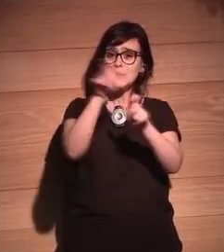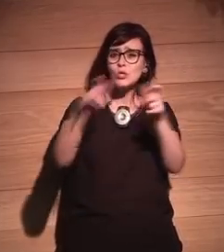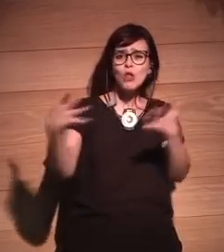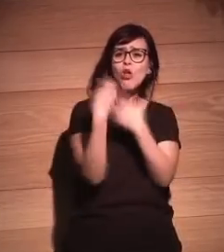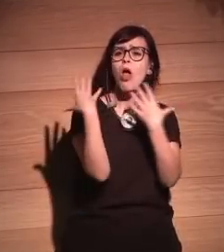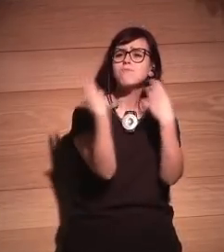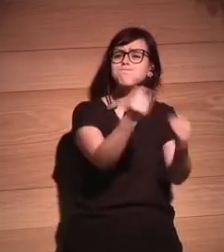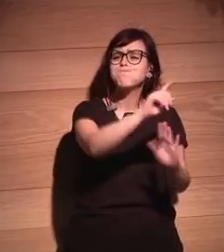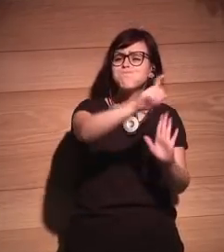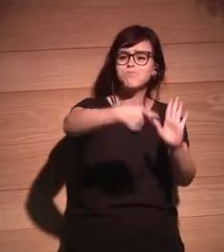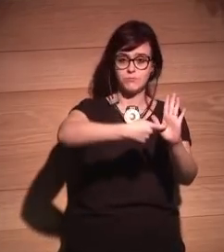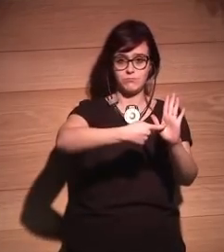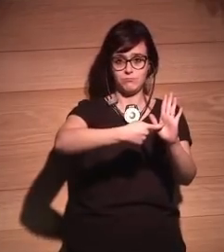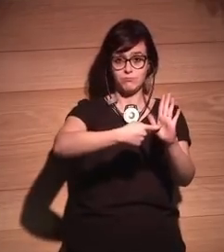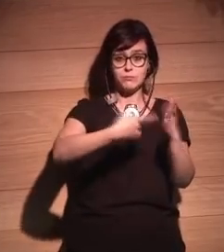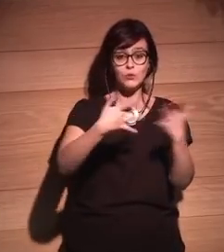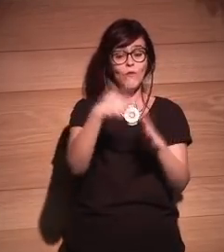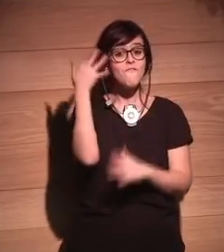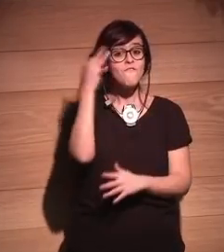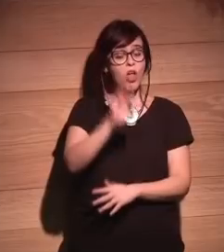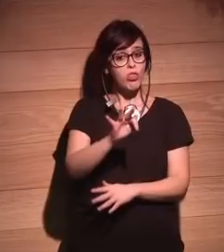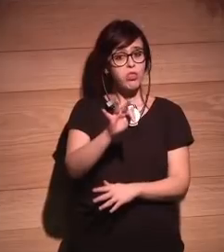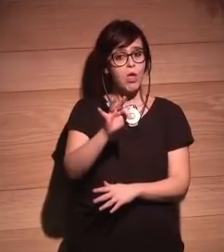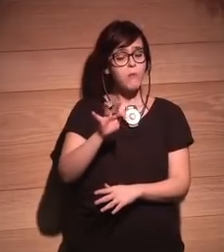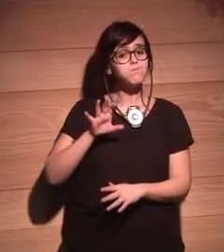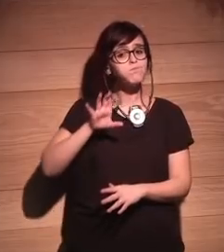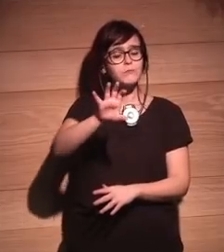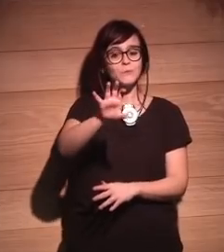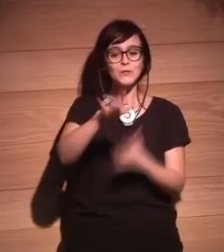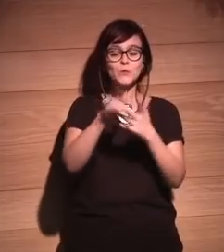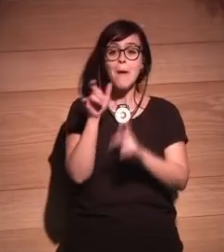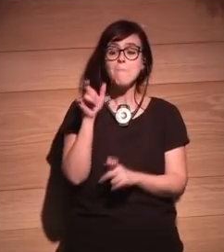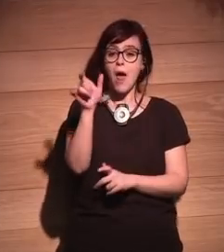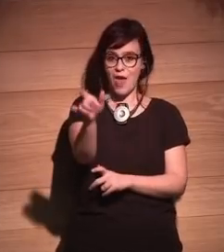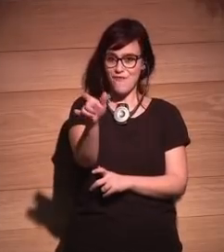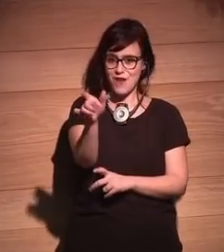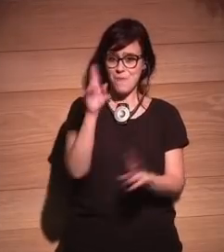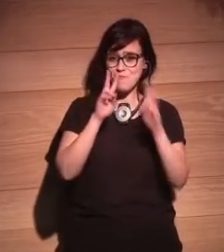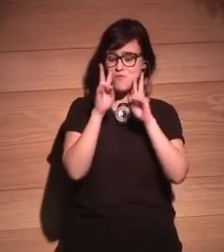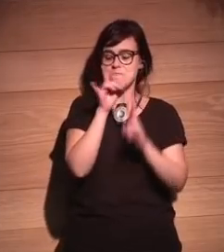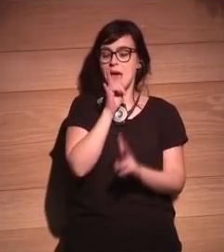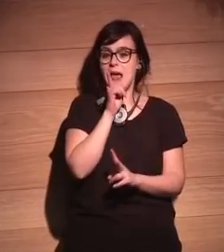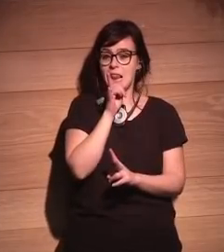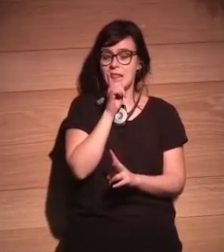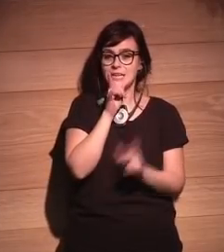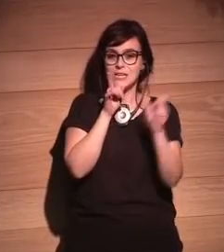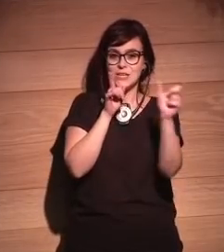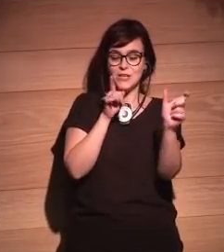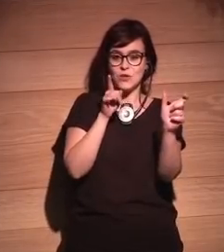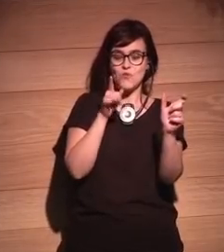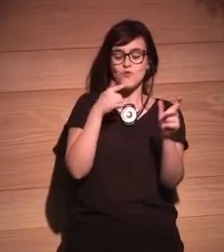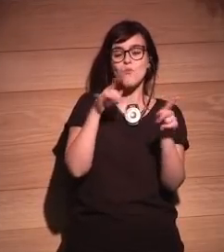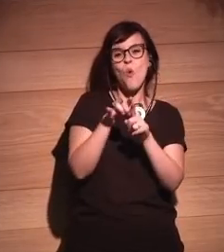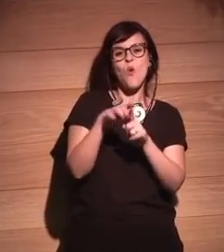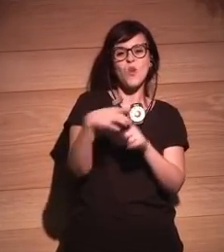entiende. En Francia tenemos una palabra que se ve bastante mal, que es